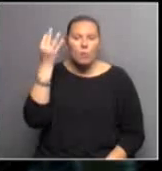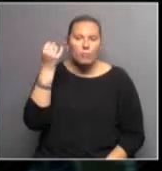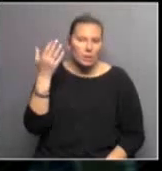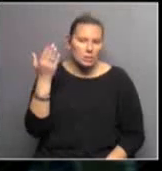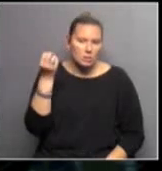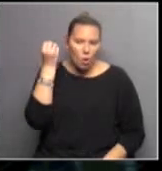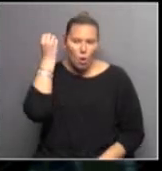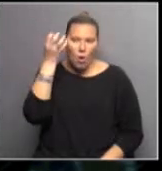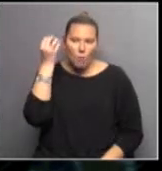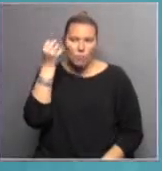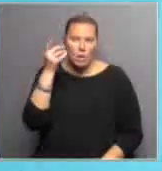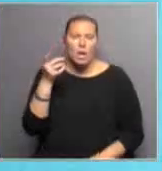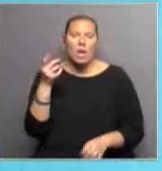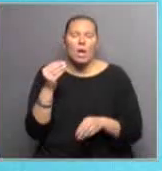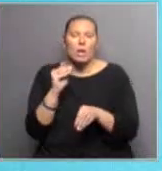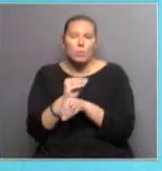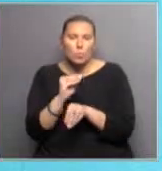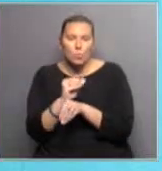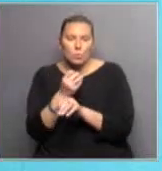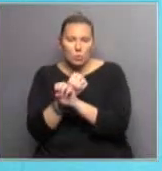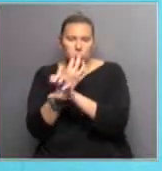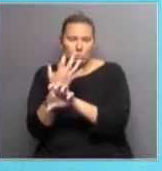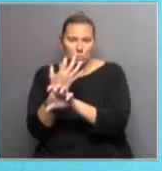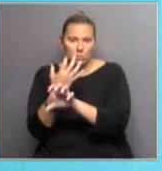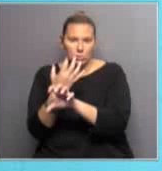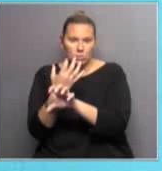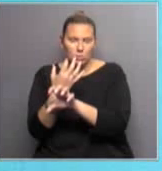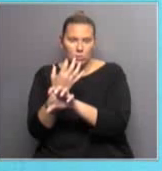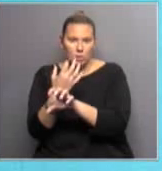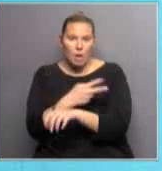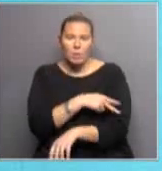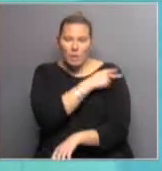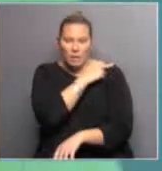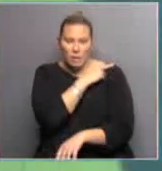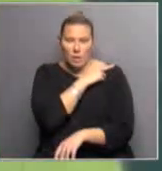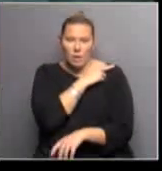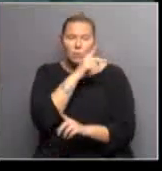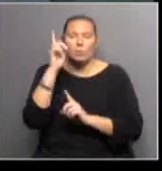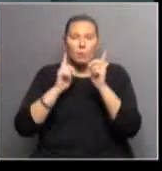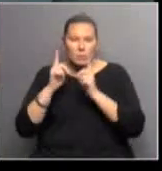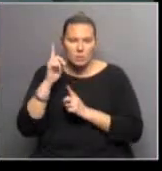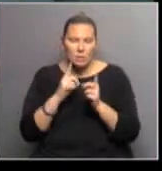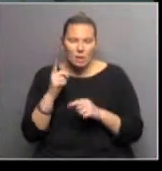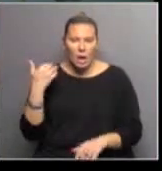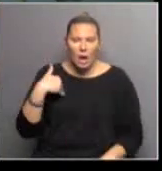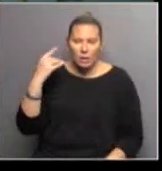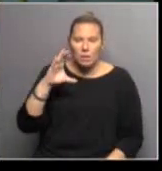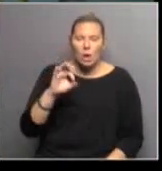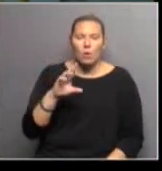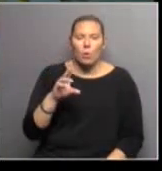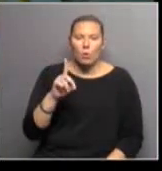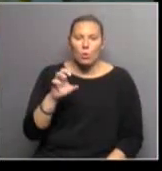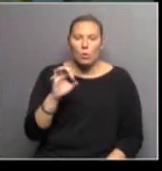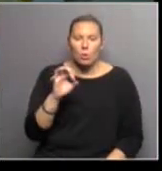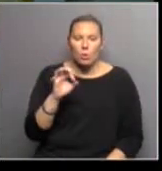diste durante un curso virtual de posgrado, en una universidad de Córdoba, o así llamada Asistencia Integral a Varones que Ejercen